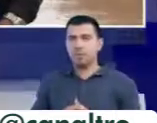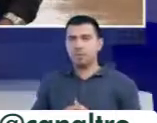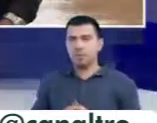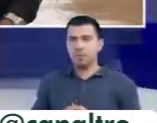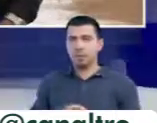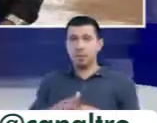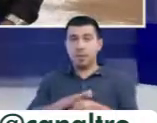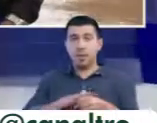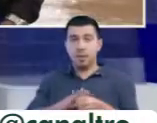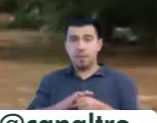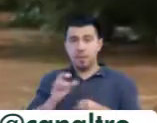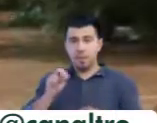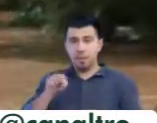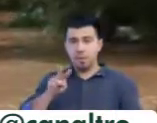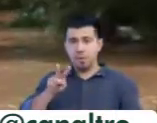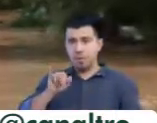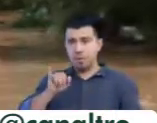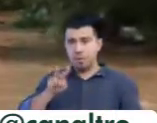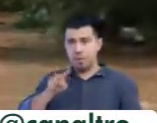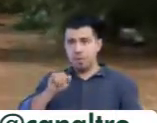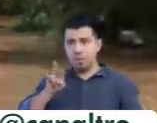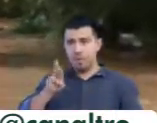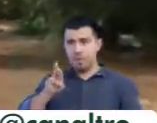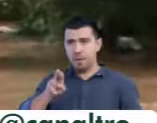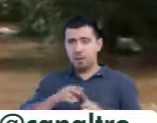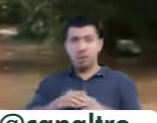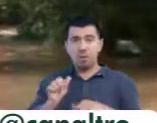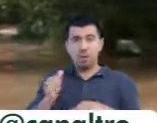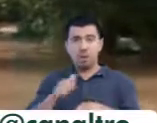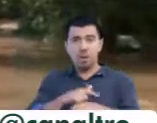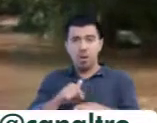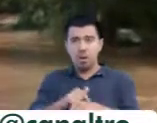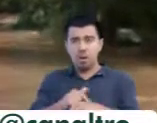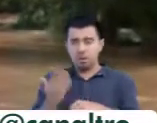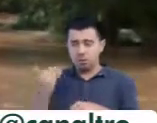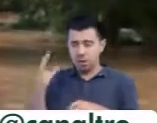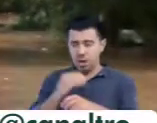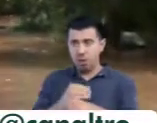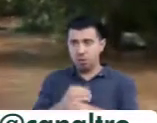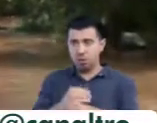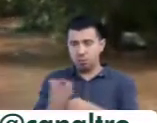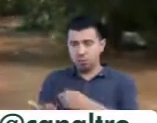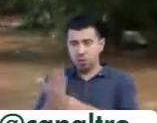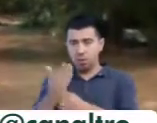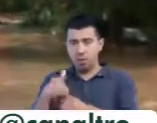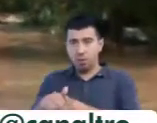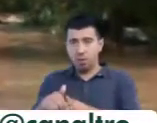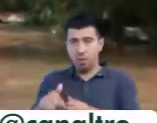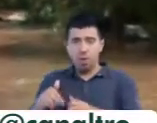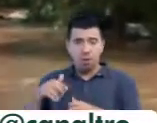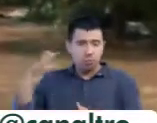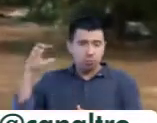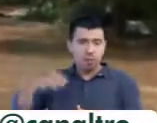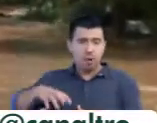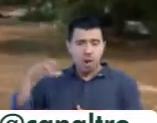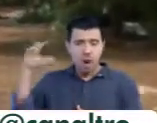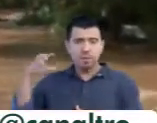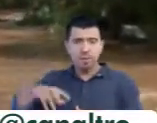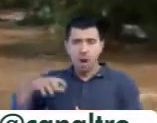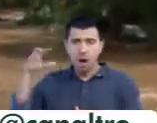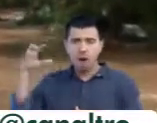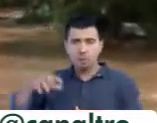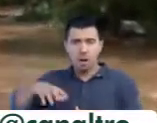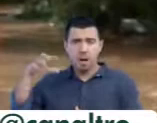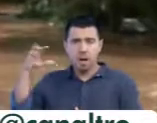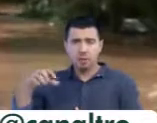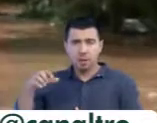Lizeth, buenas tardes. Con la presencia de más de 10 horas de lluvias de la noche anterior y de la madrugada de hoy, habitantes del barrio Convivir acá en el